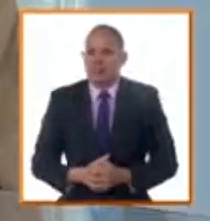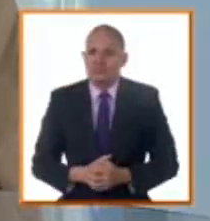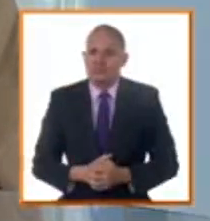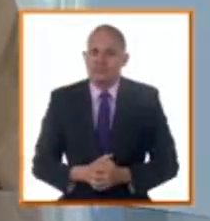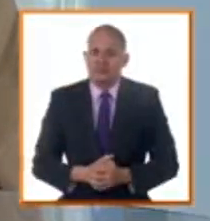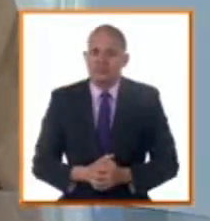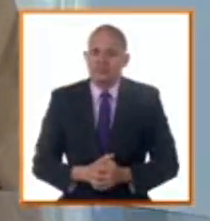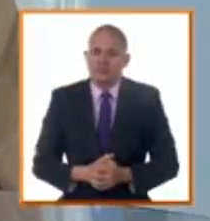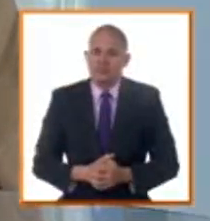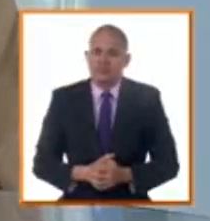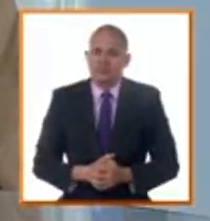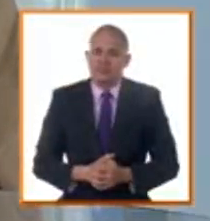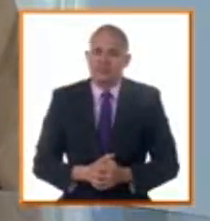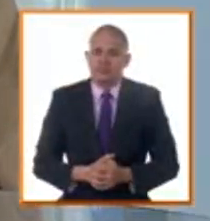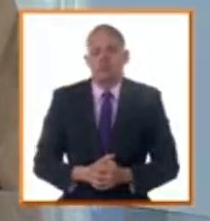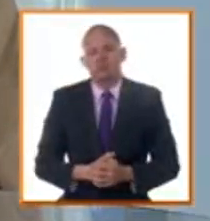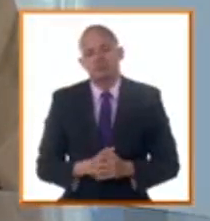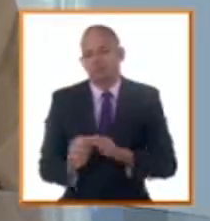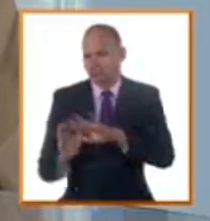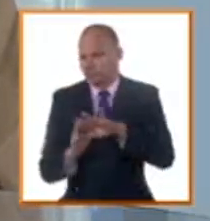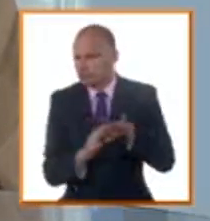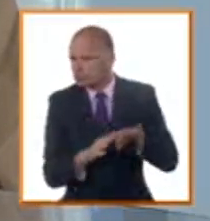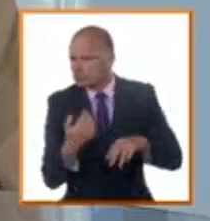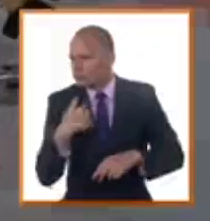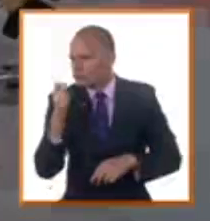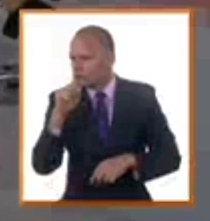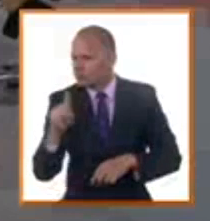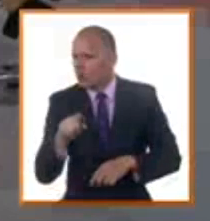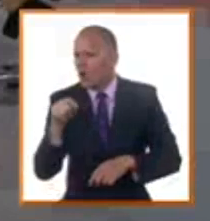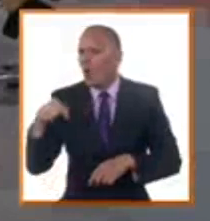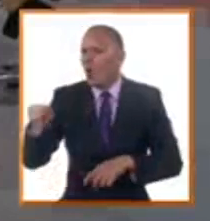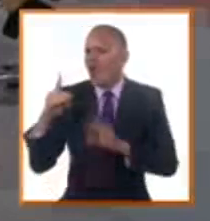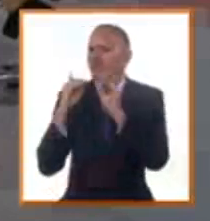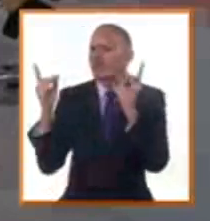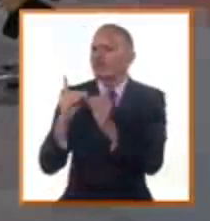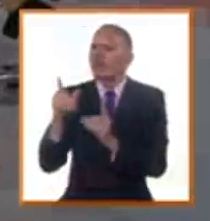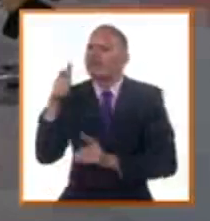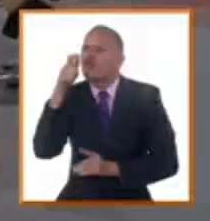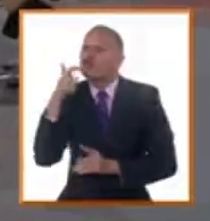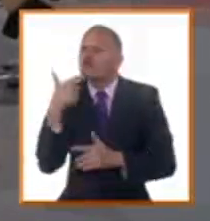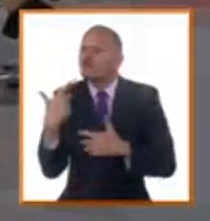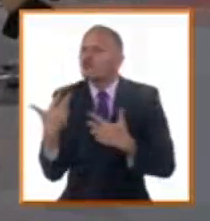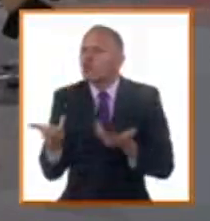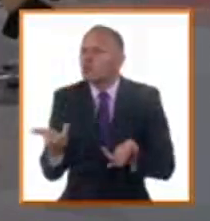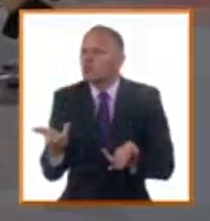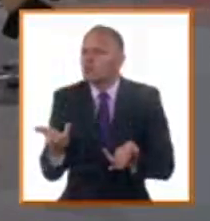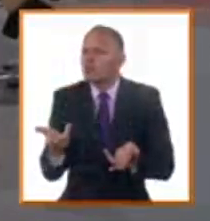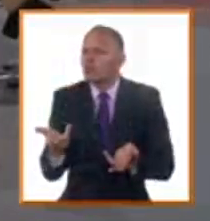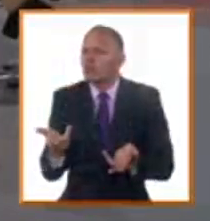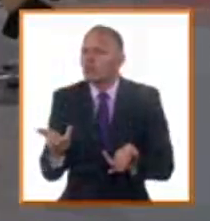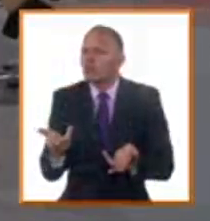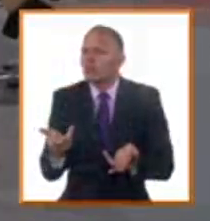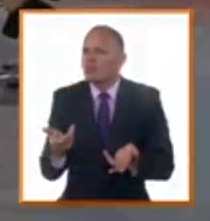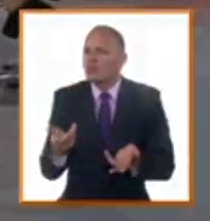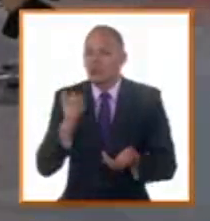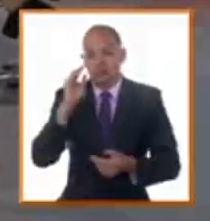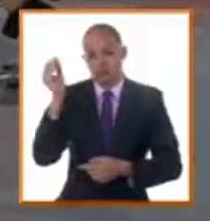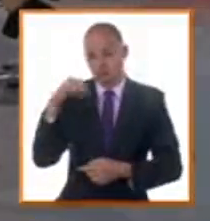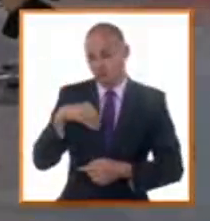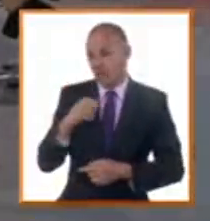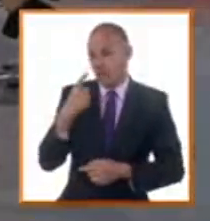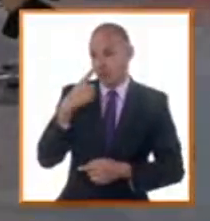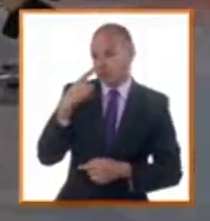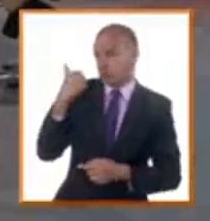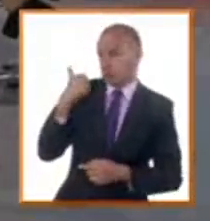esto, ¿cómo funciona la vigilancia meteorológica de ustedes? Es decir, localmente, porque eso no se observa